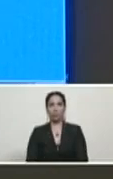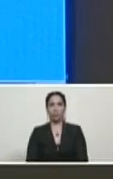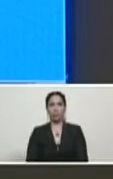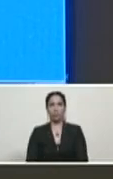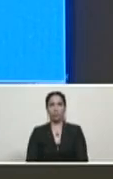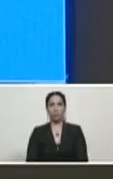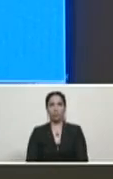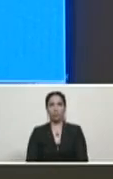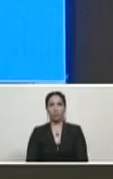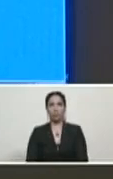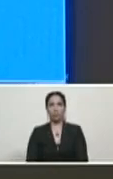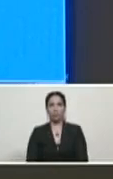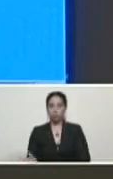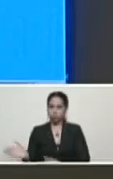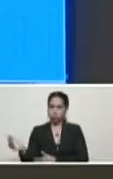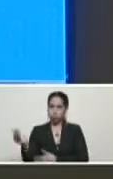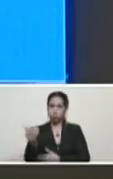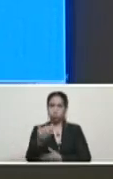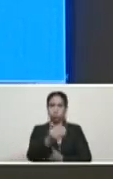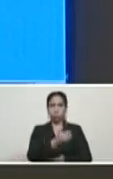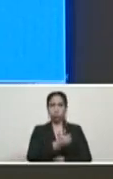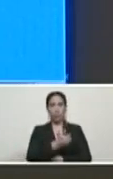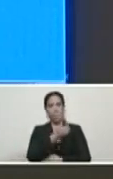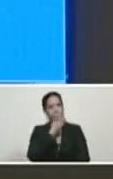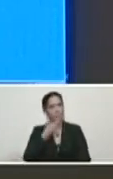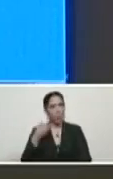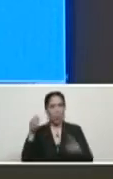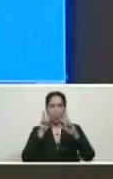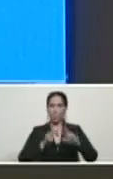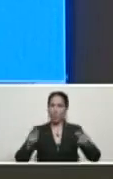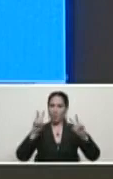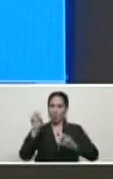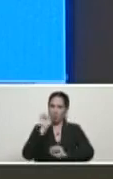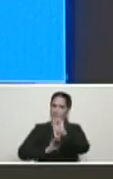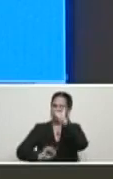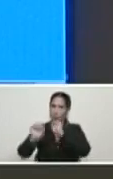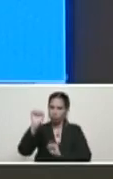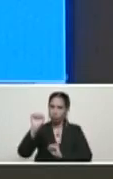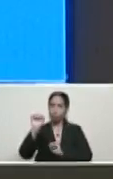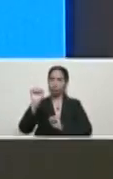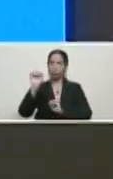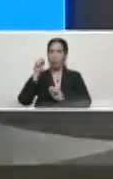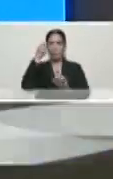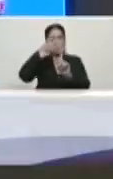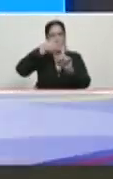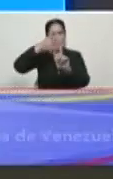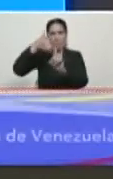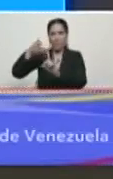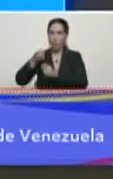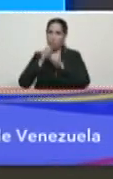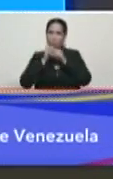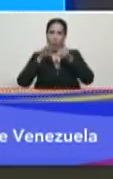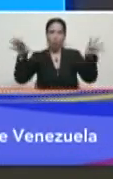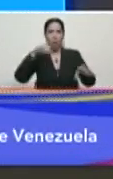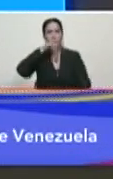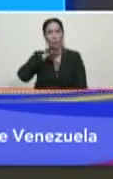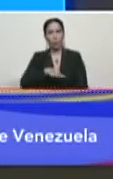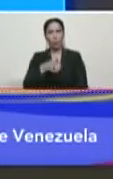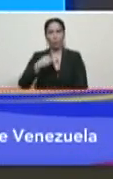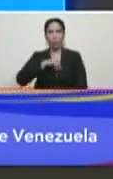que recoge lo mejor de la investigación, de la docencia, de la divulgación de la historia en nuestro país.